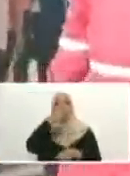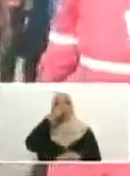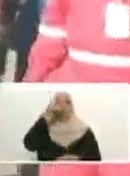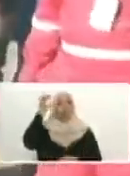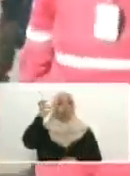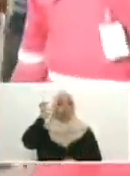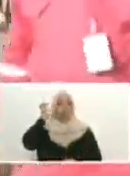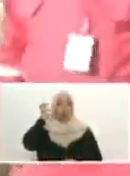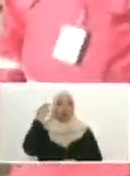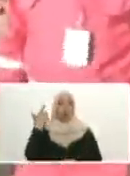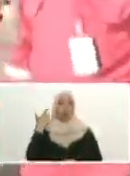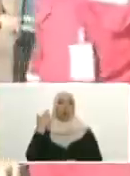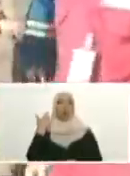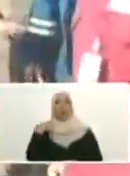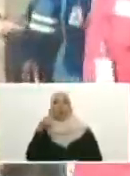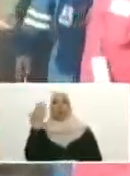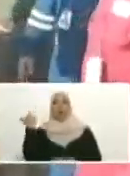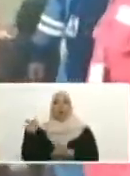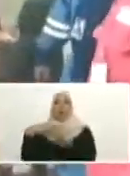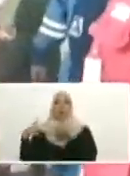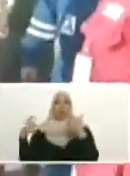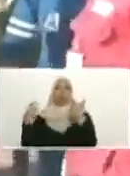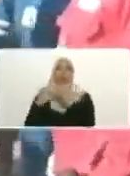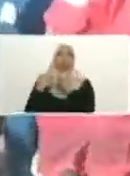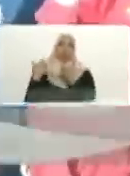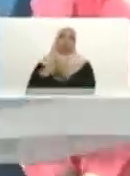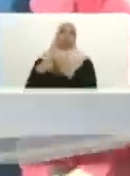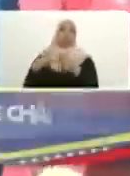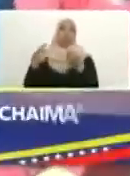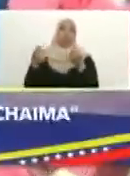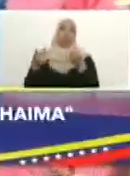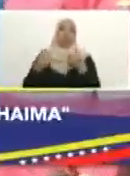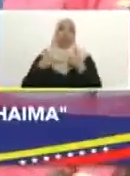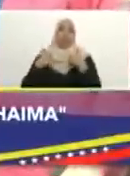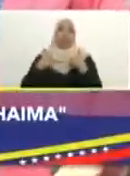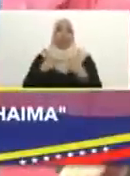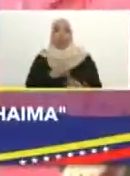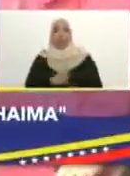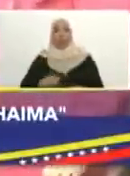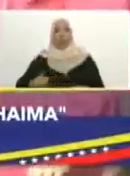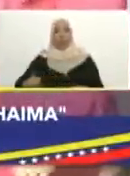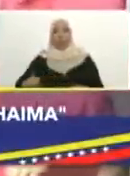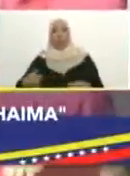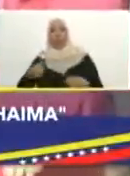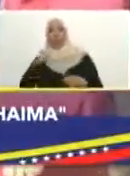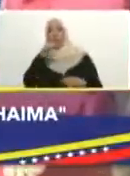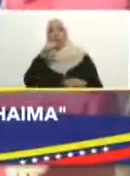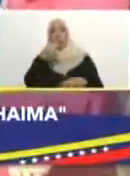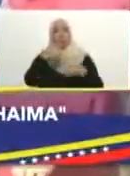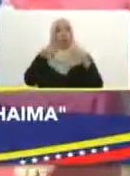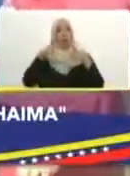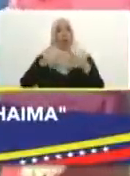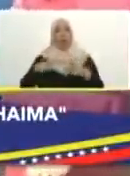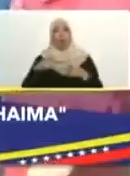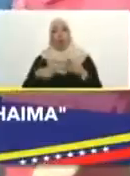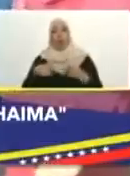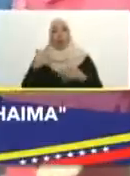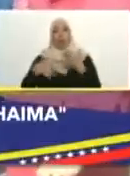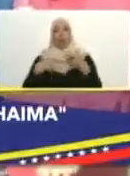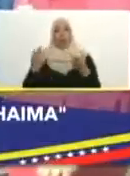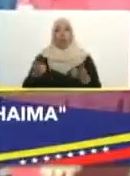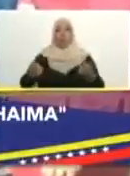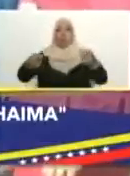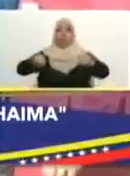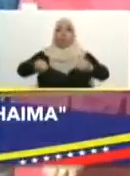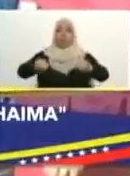estamos curando heridas de una guerra, la guerra económica, curando heridas de la guerra económica, curando heridas del bloqueo